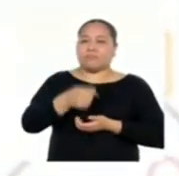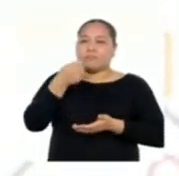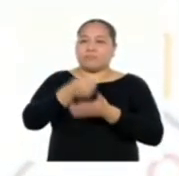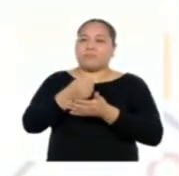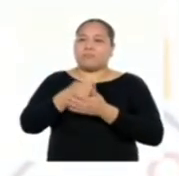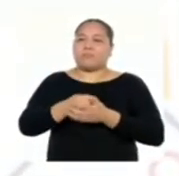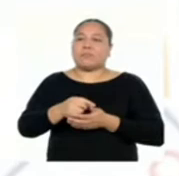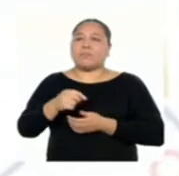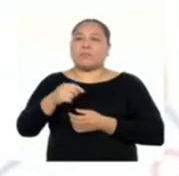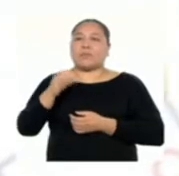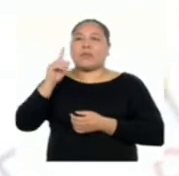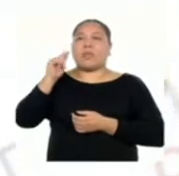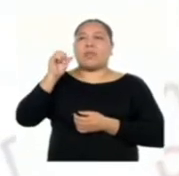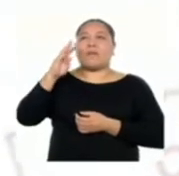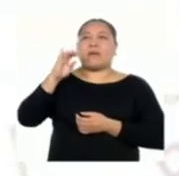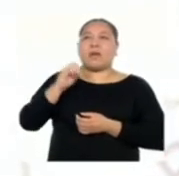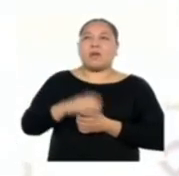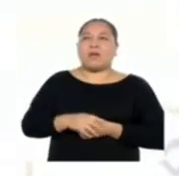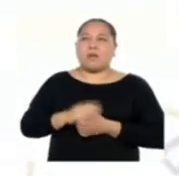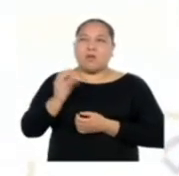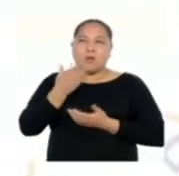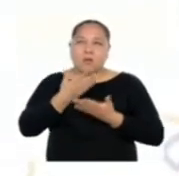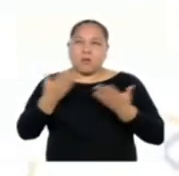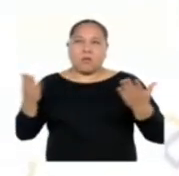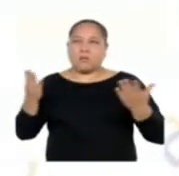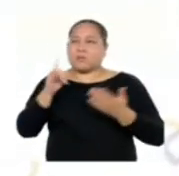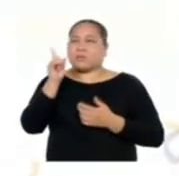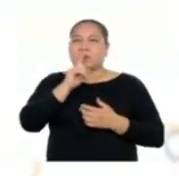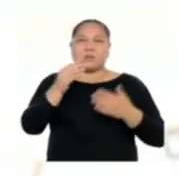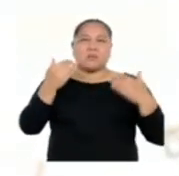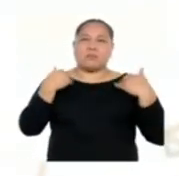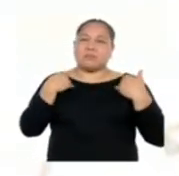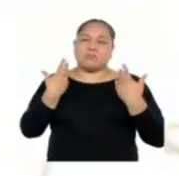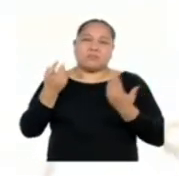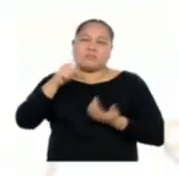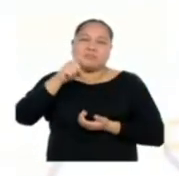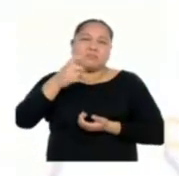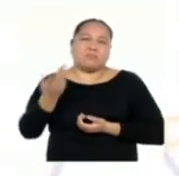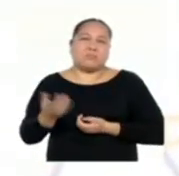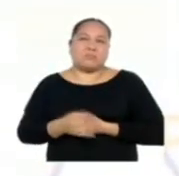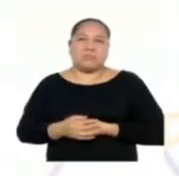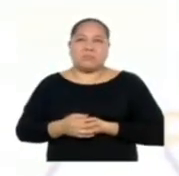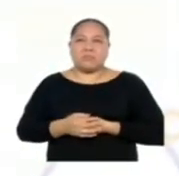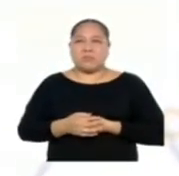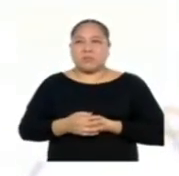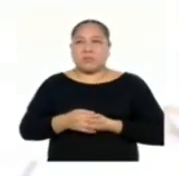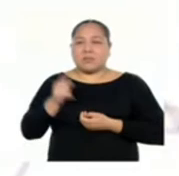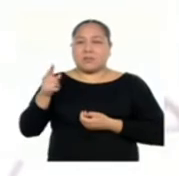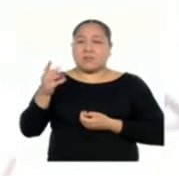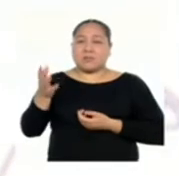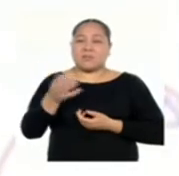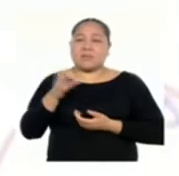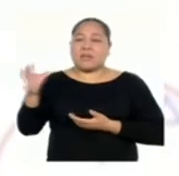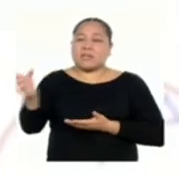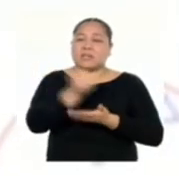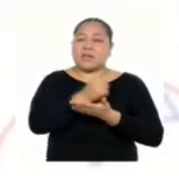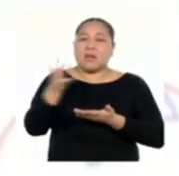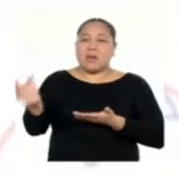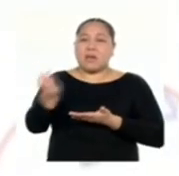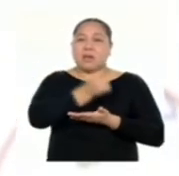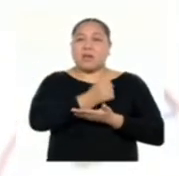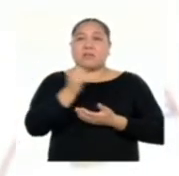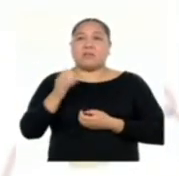tabaco, cintas y otros géneros de que no necesitan para su alivio. Y de esta manera sacan de esta provincia, de